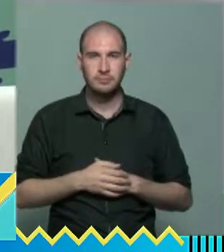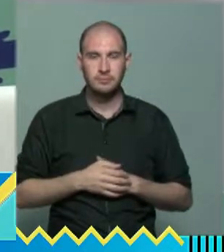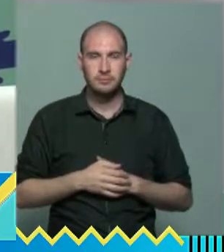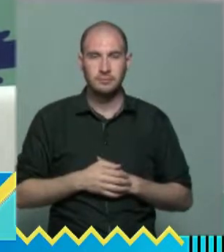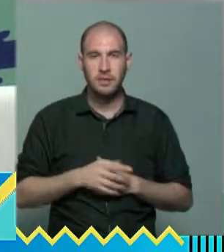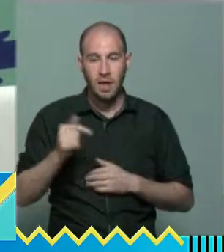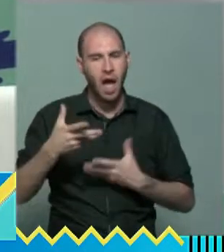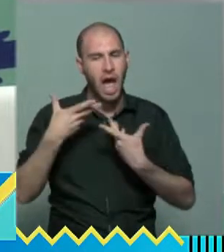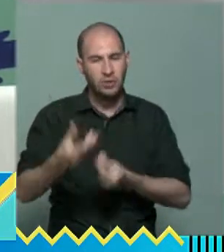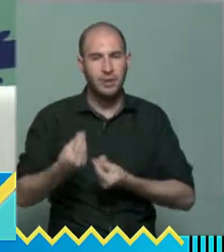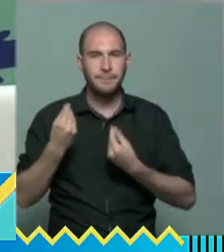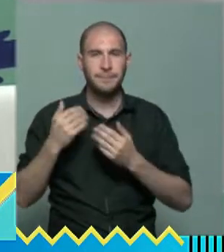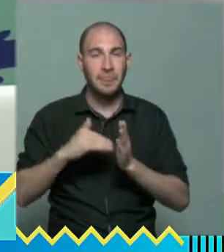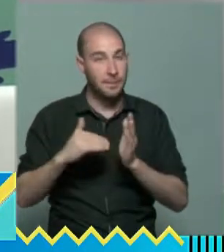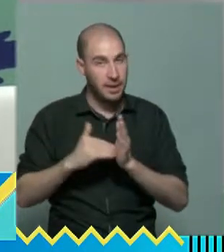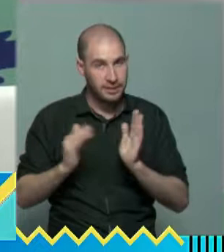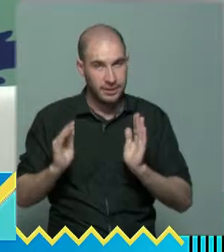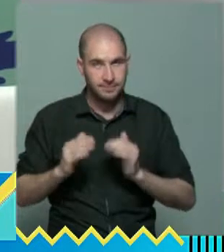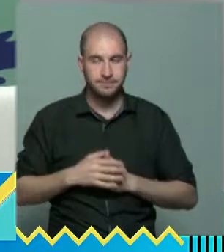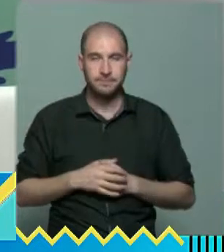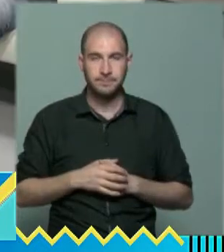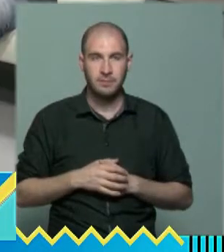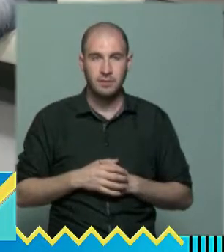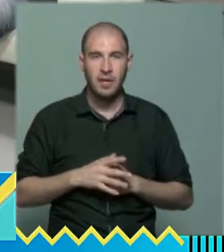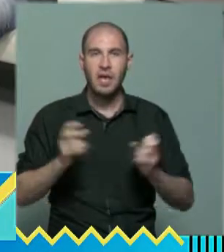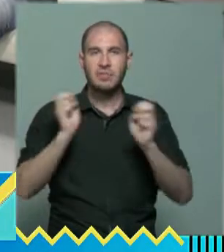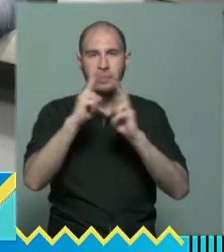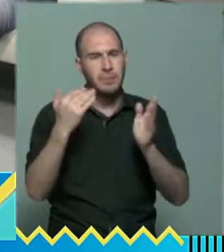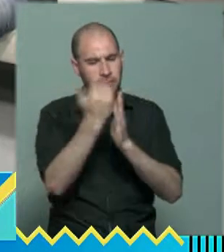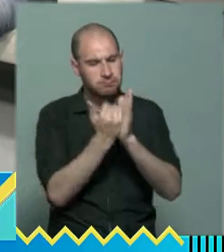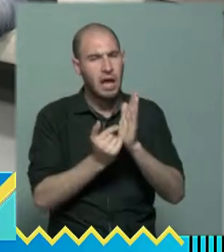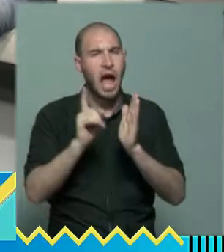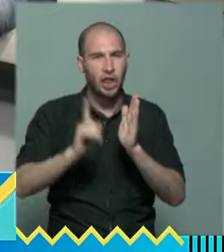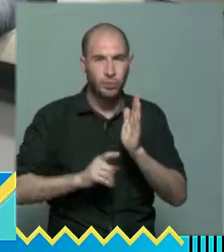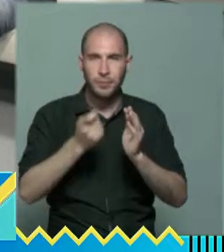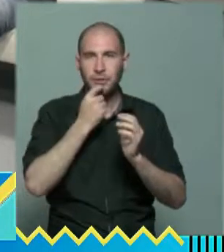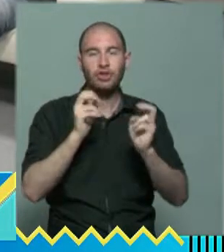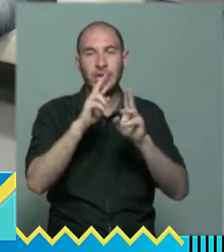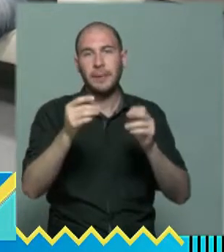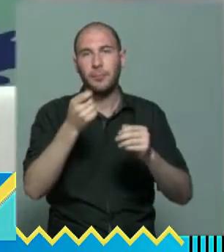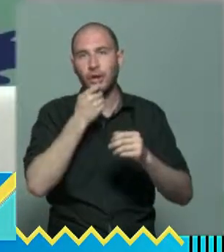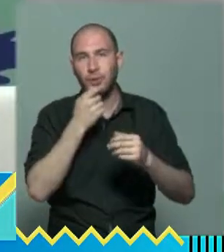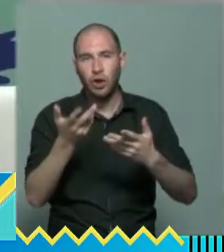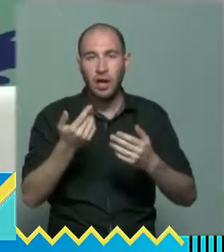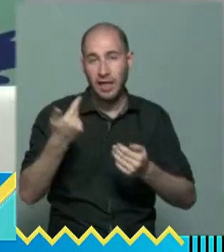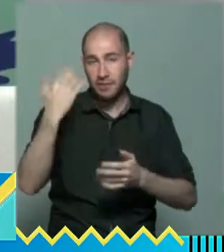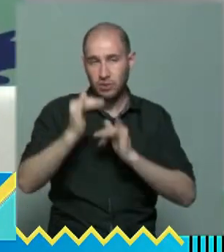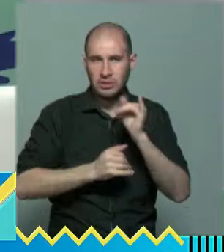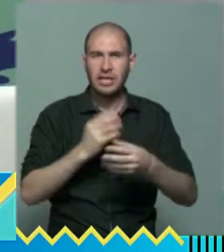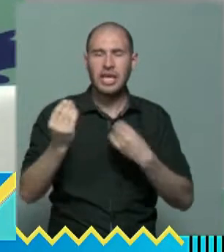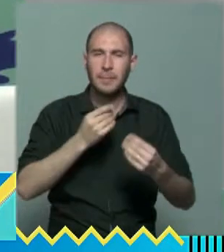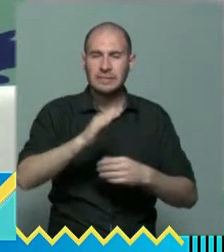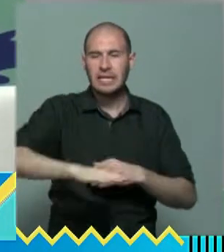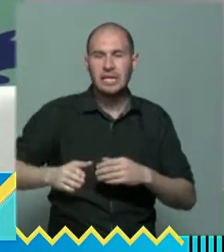va a ser efectiva en tanto y en cuanto toque temas puntuales. O sea, podemos tocar un tema. El tema, como mencionamos recién, ¿qué pasa